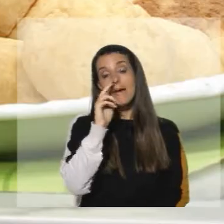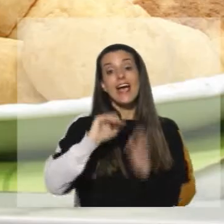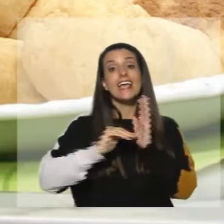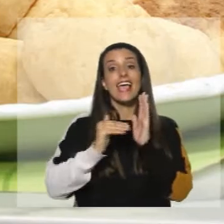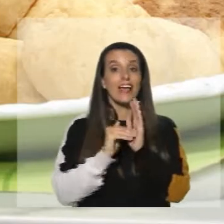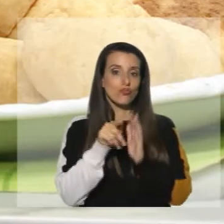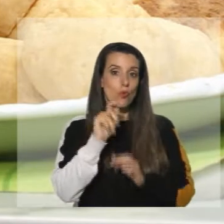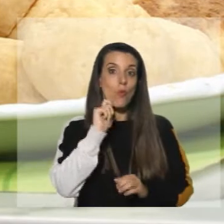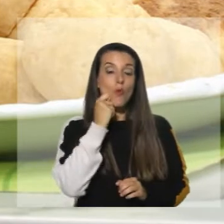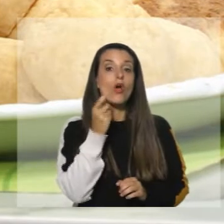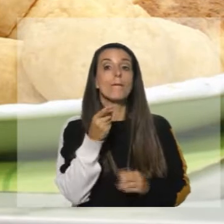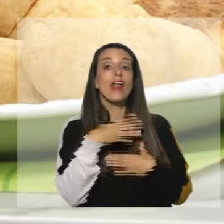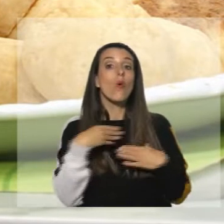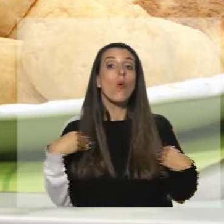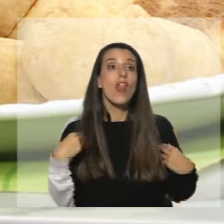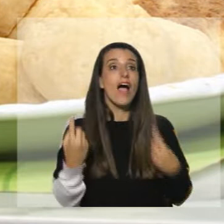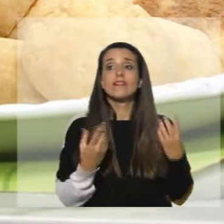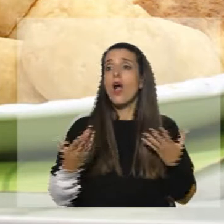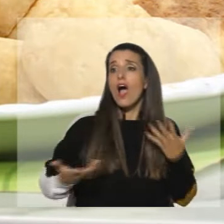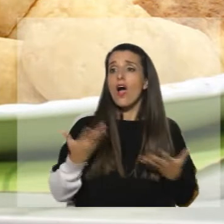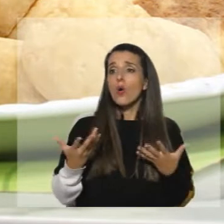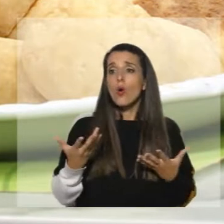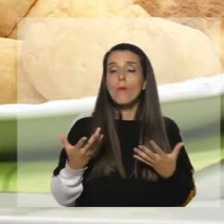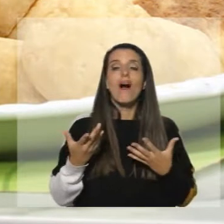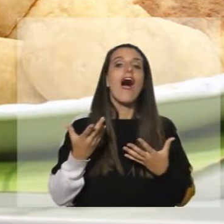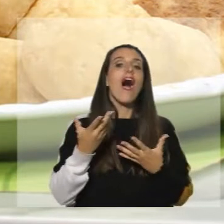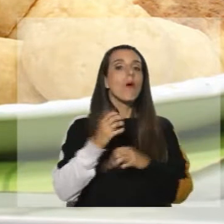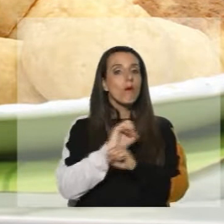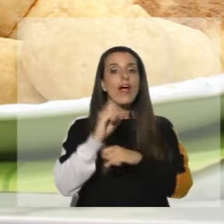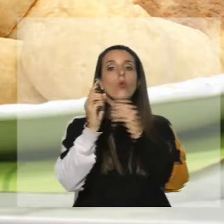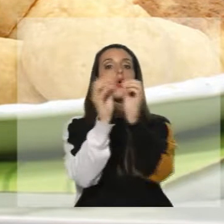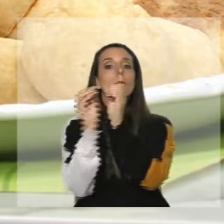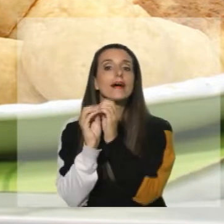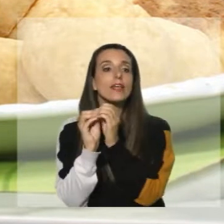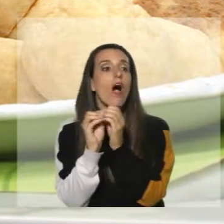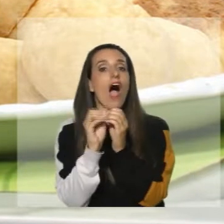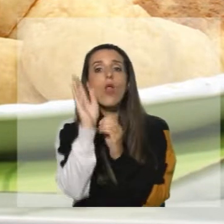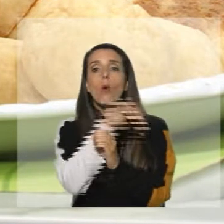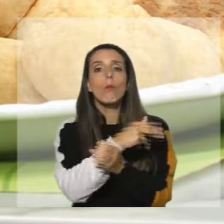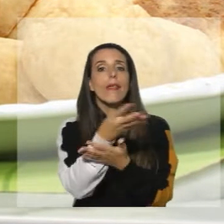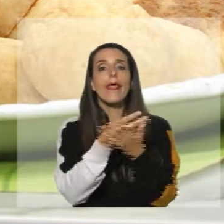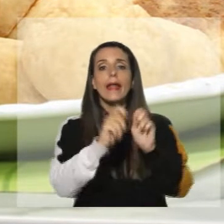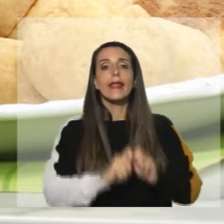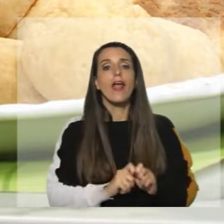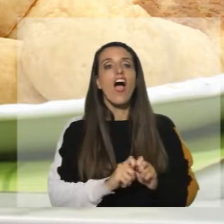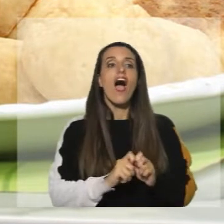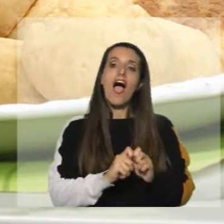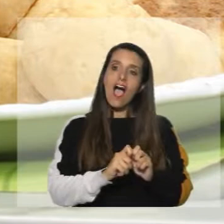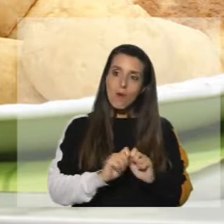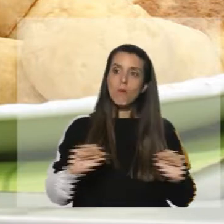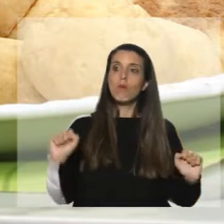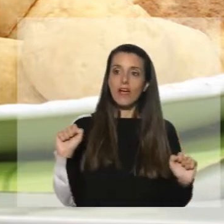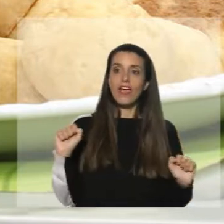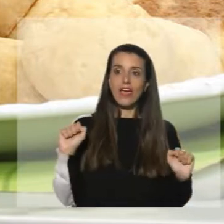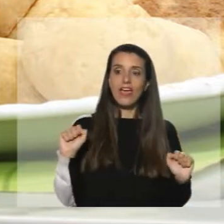una buena opción para la escuela. Viste que a veces tienen que mandar merienda compartida y hay algún compañero que se liga. Entonces, para me parece que es interesante en ese aspecto también